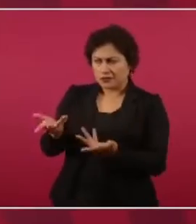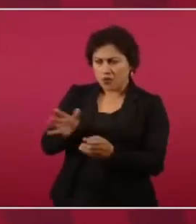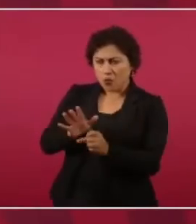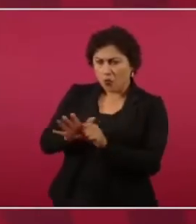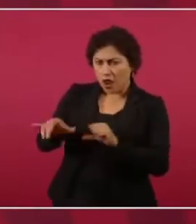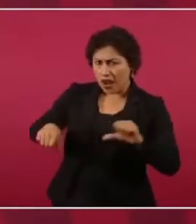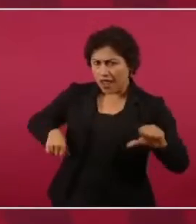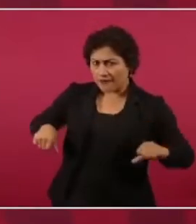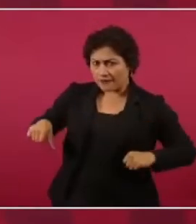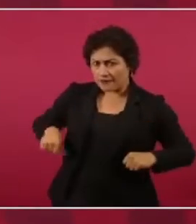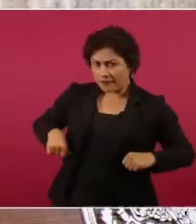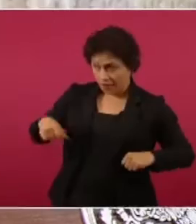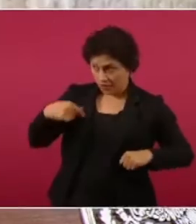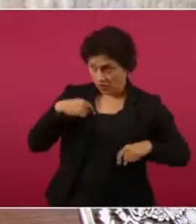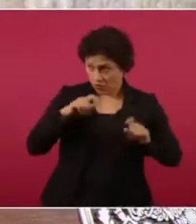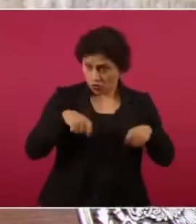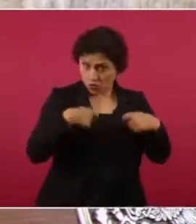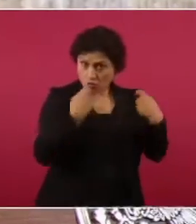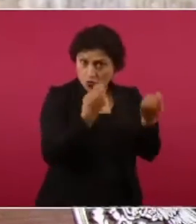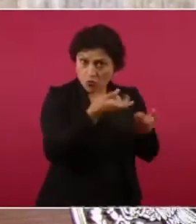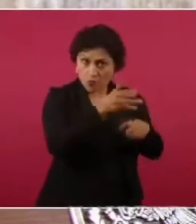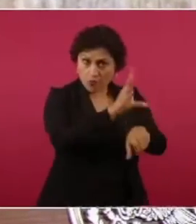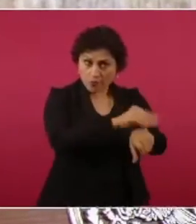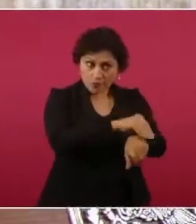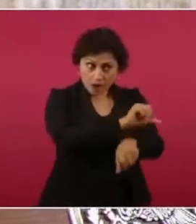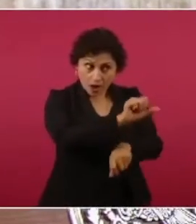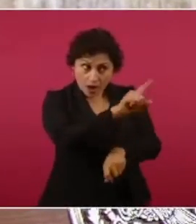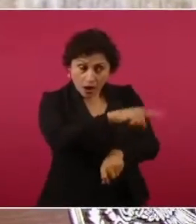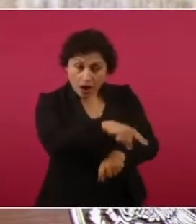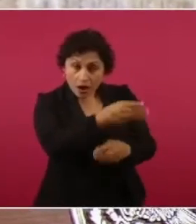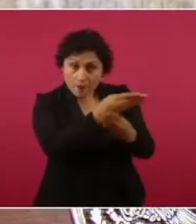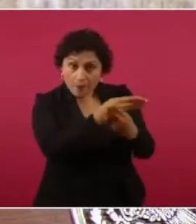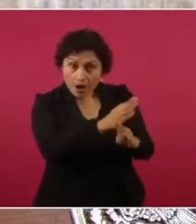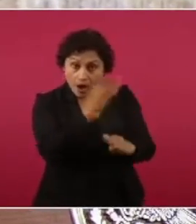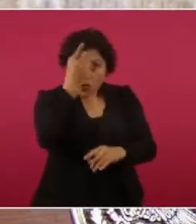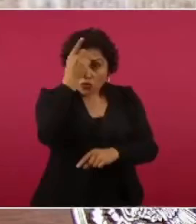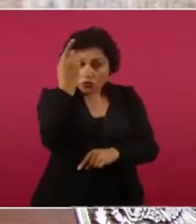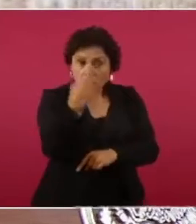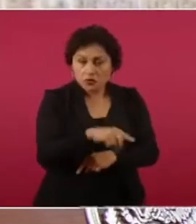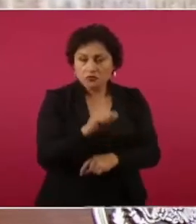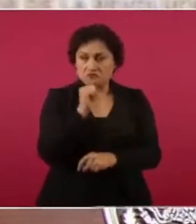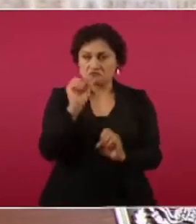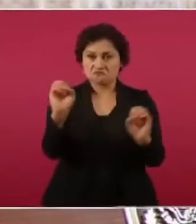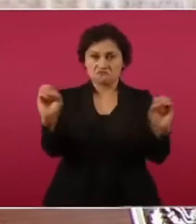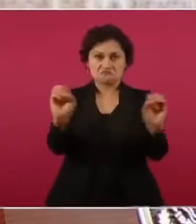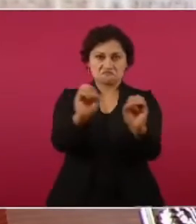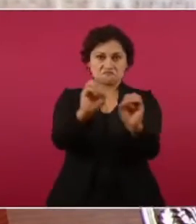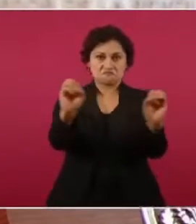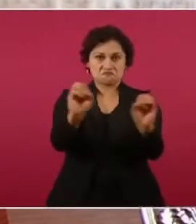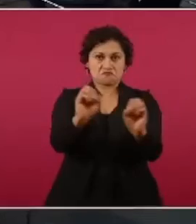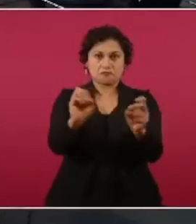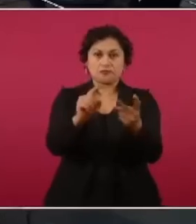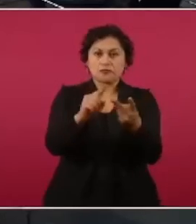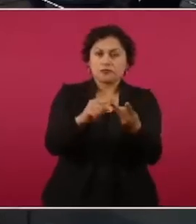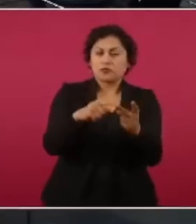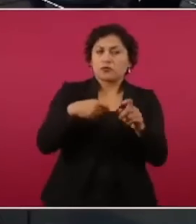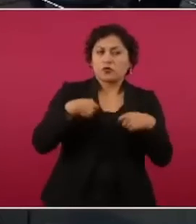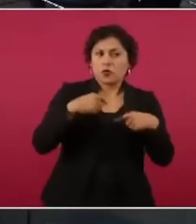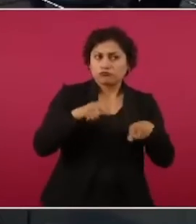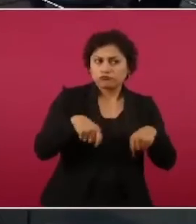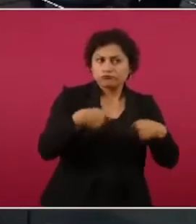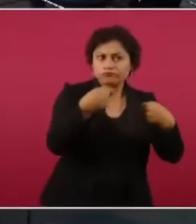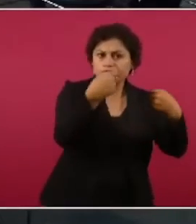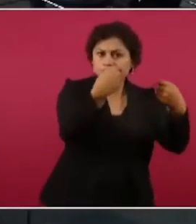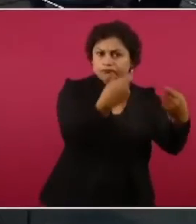ninguna concesión a banqueros, ni he entregado concesión a